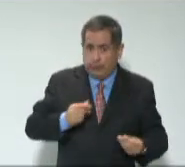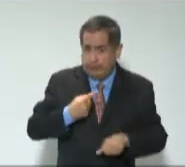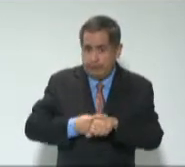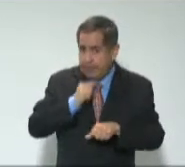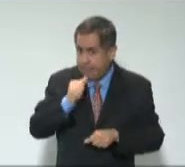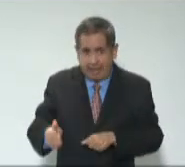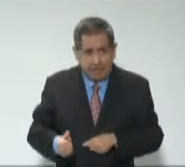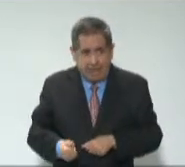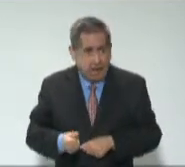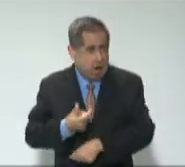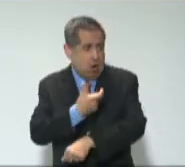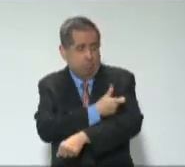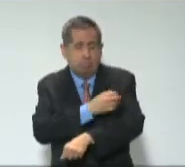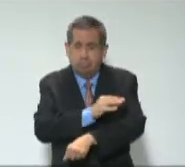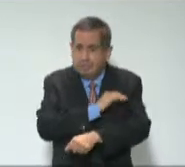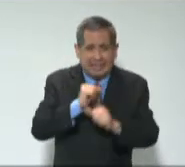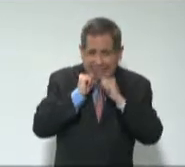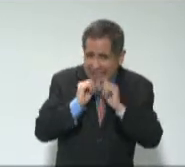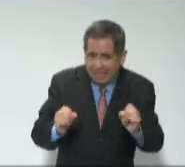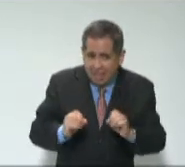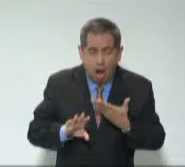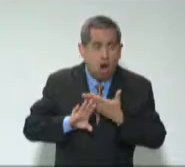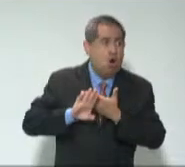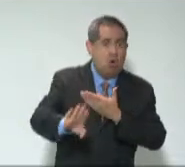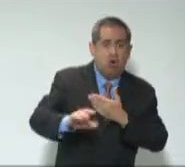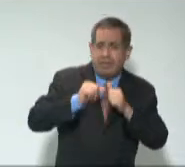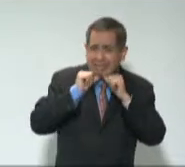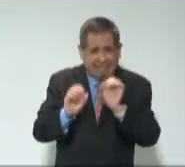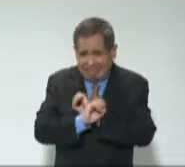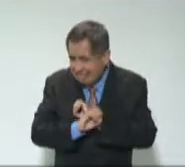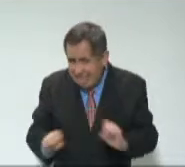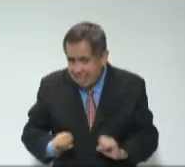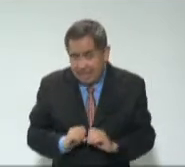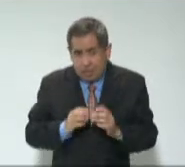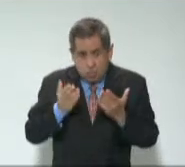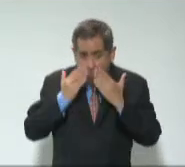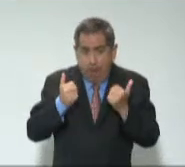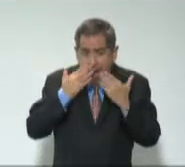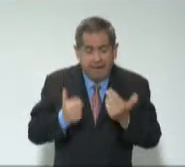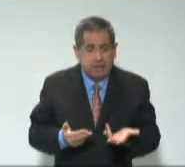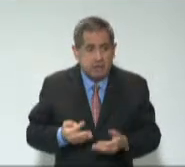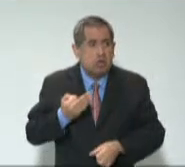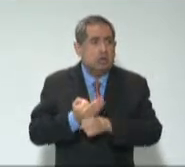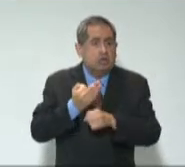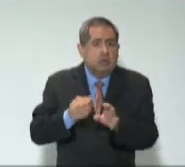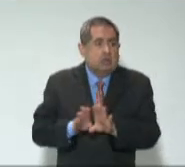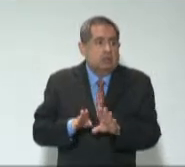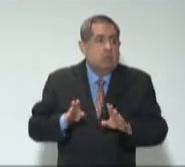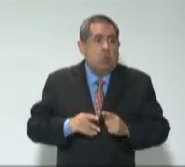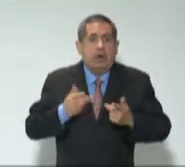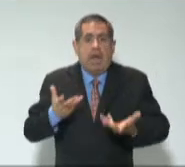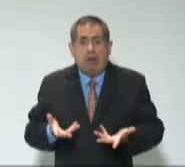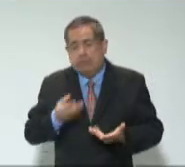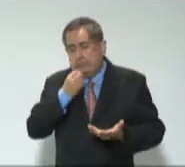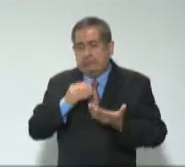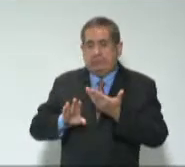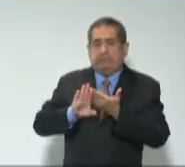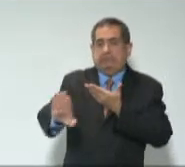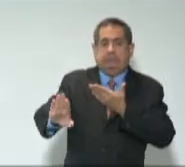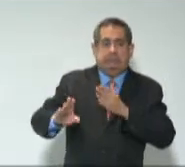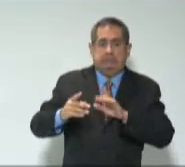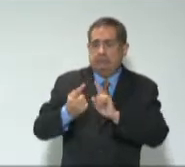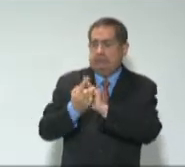existe un medio de protección específica como una vacuna y donde las medidas generales de la salud pública como el